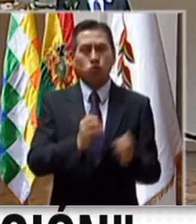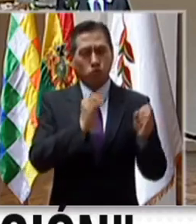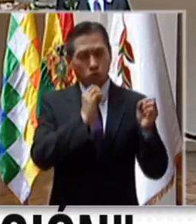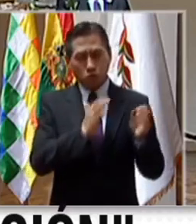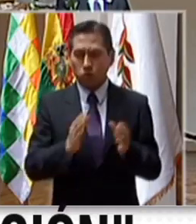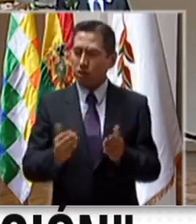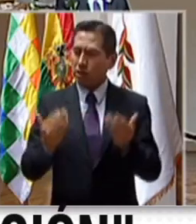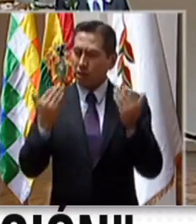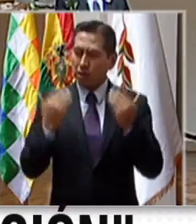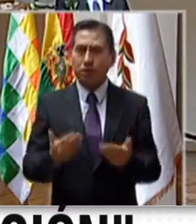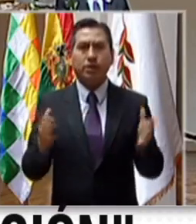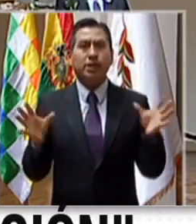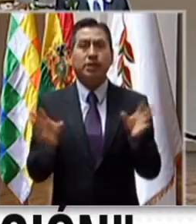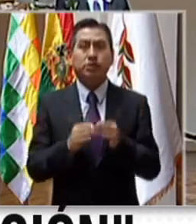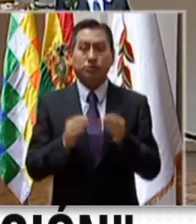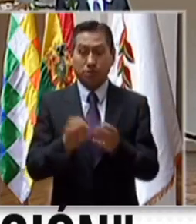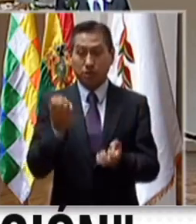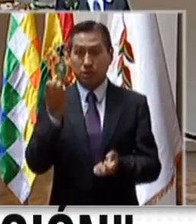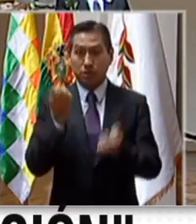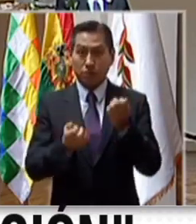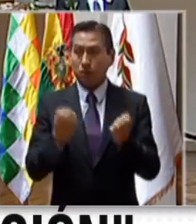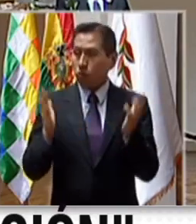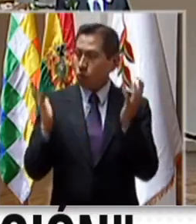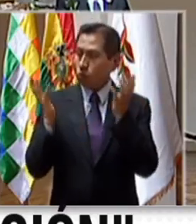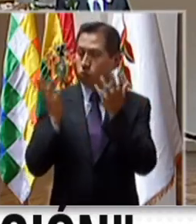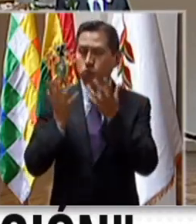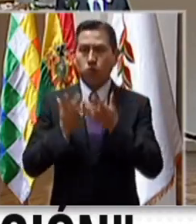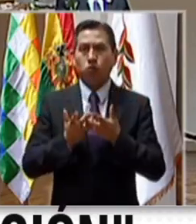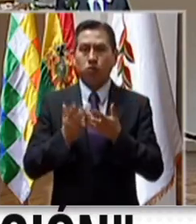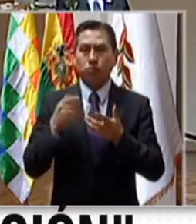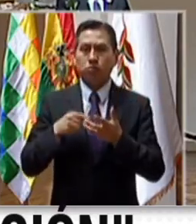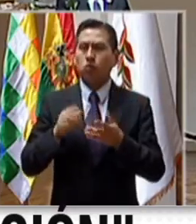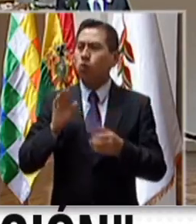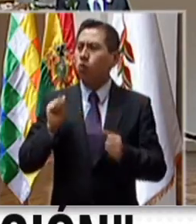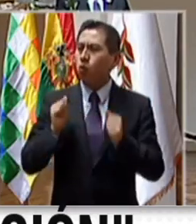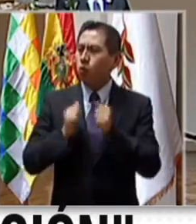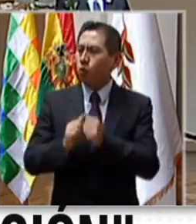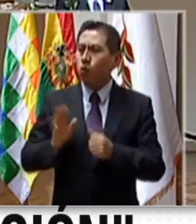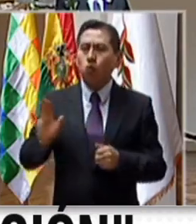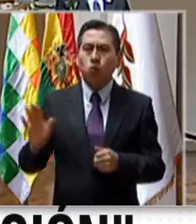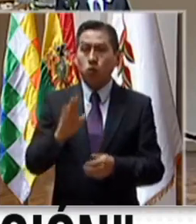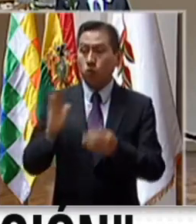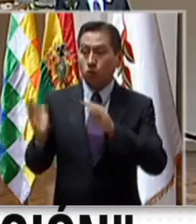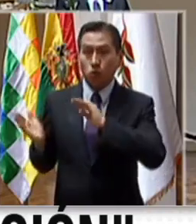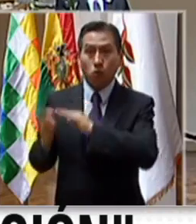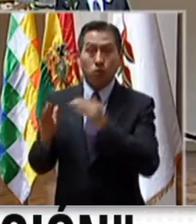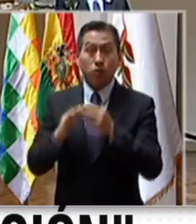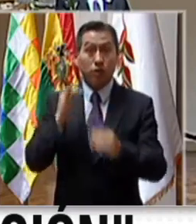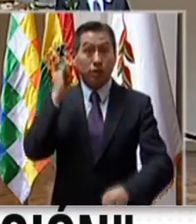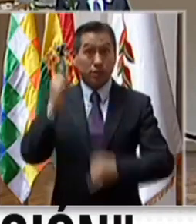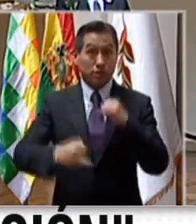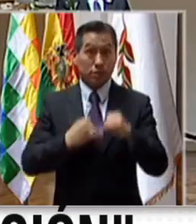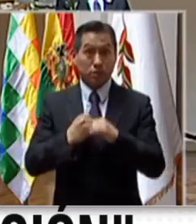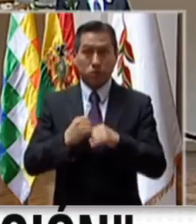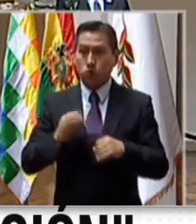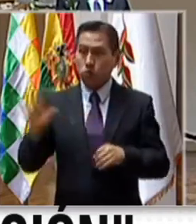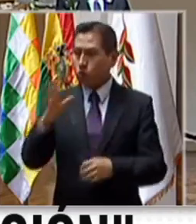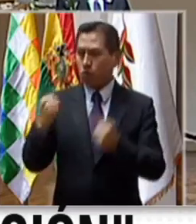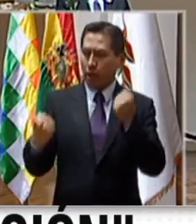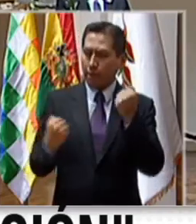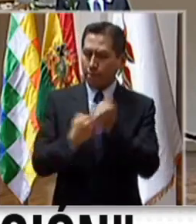inmediato reuniones de evaluación y coordinación con la comunidad internacional y organismos de